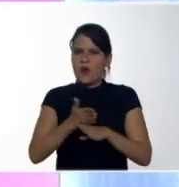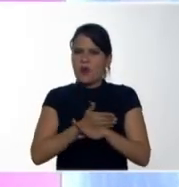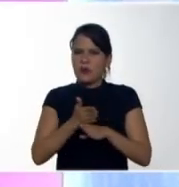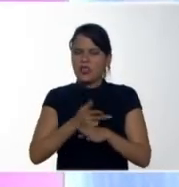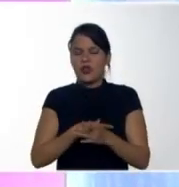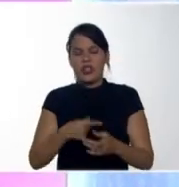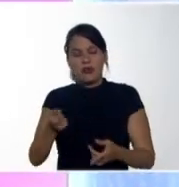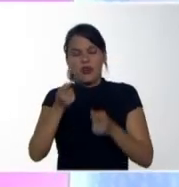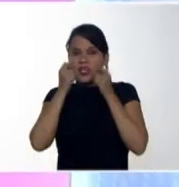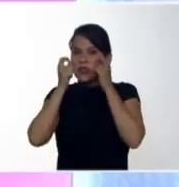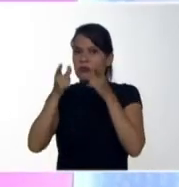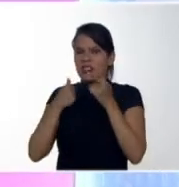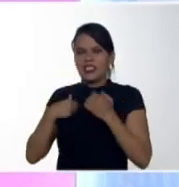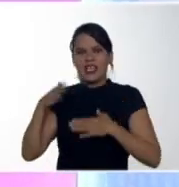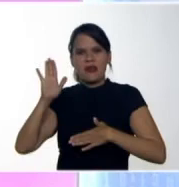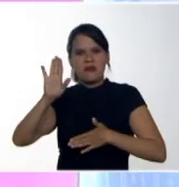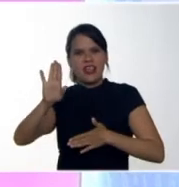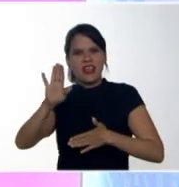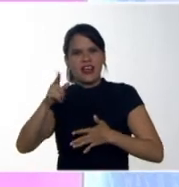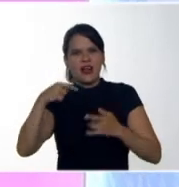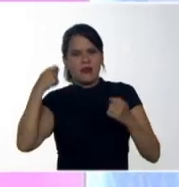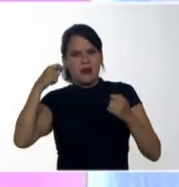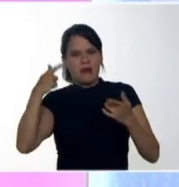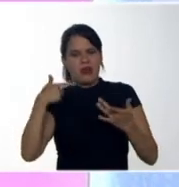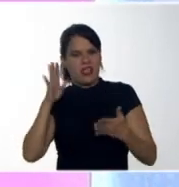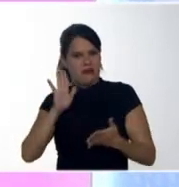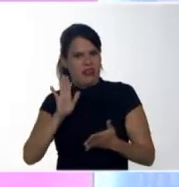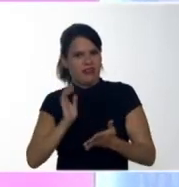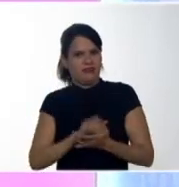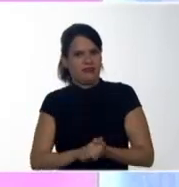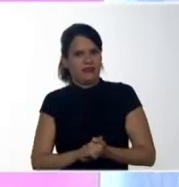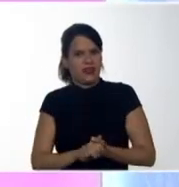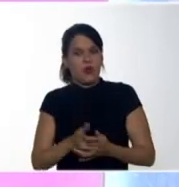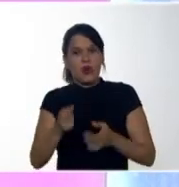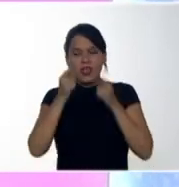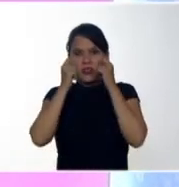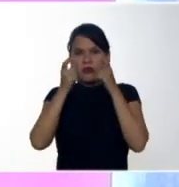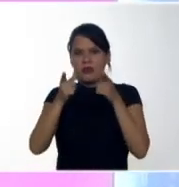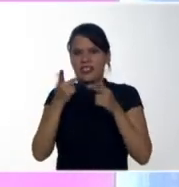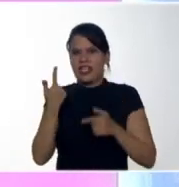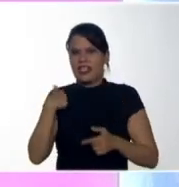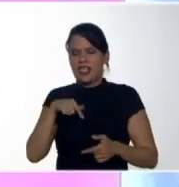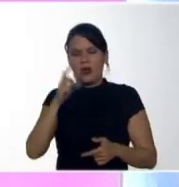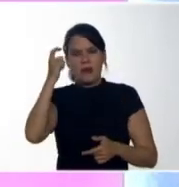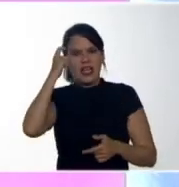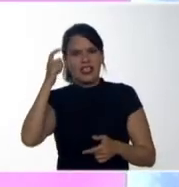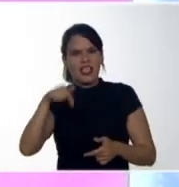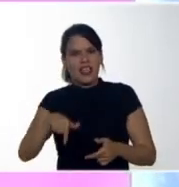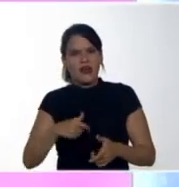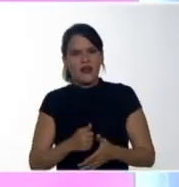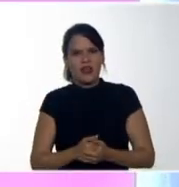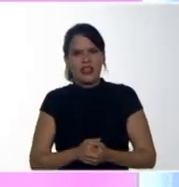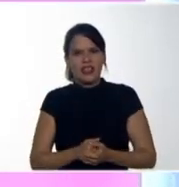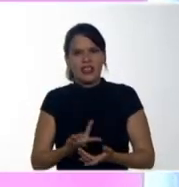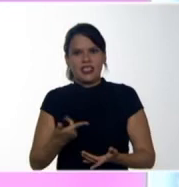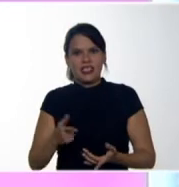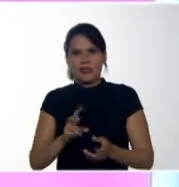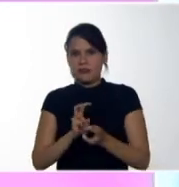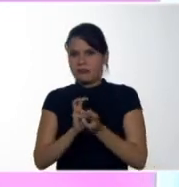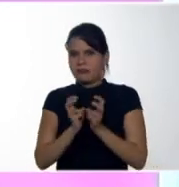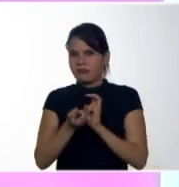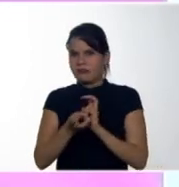las sorpresas que vienen en los programas venideros. Sin embargo, una sorpresa les tengo para el día de hoy y se trata de las